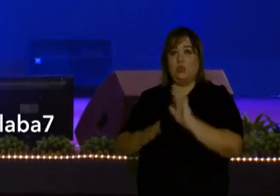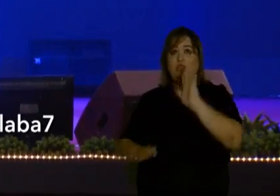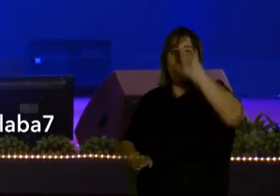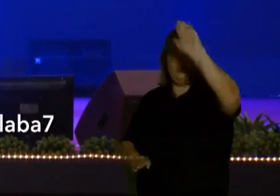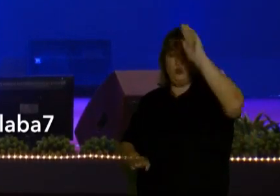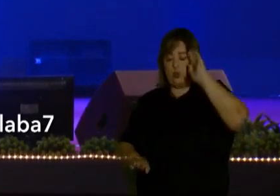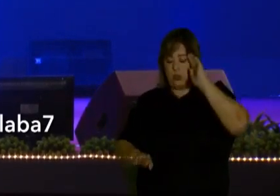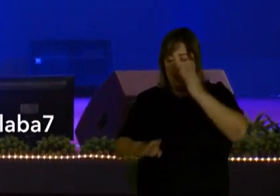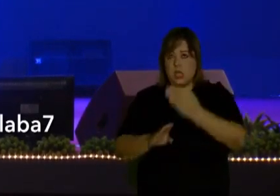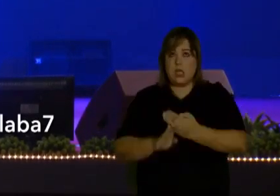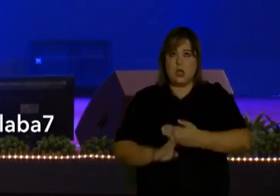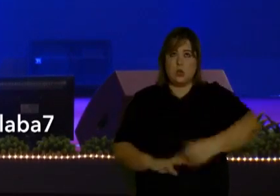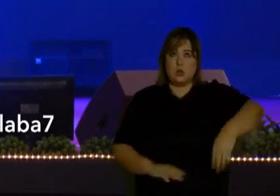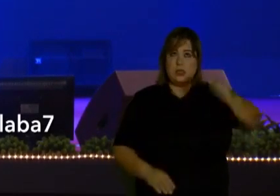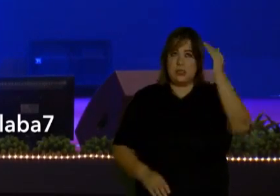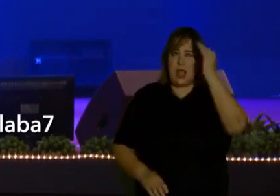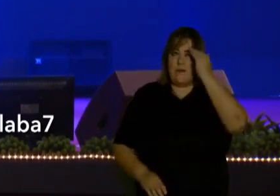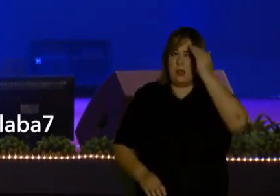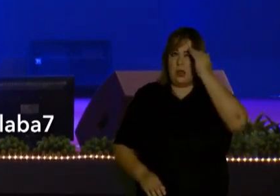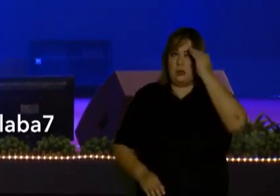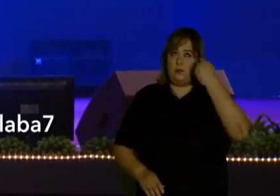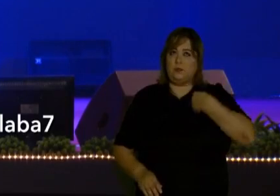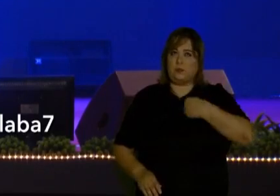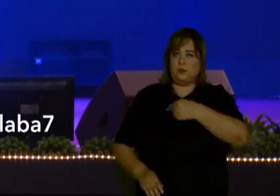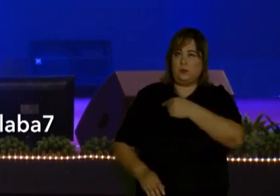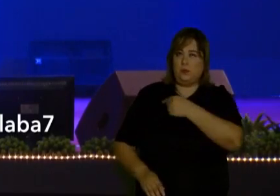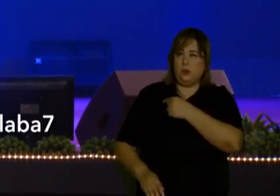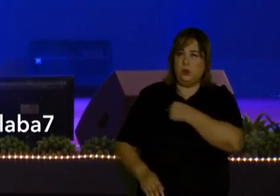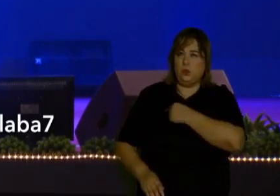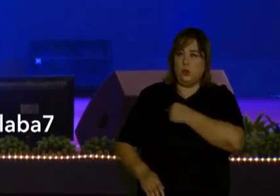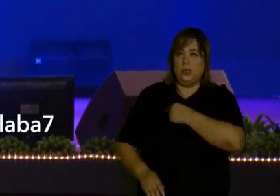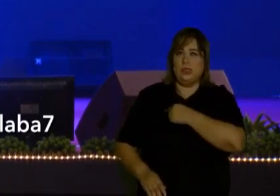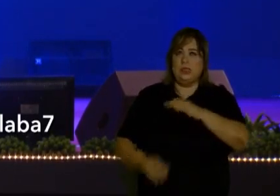entendiendo que esta adoración es igualmente importante.